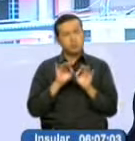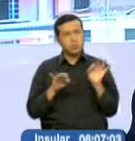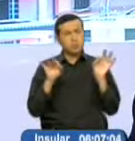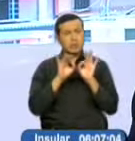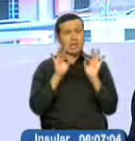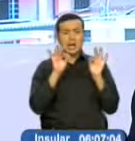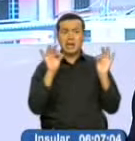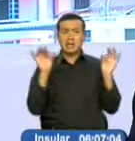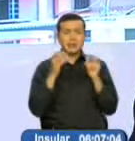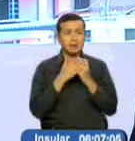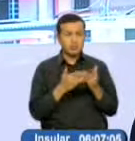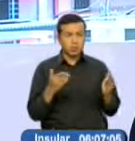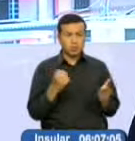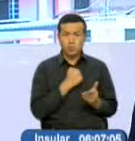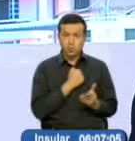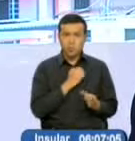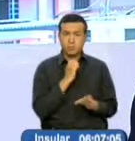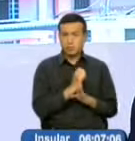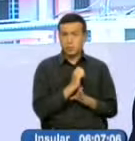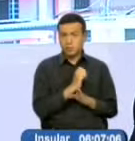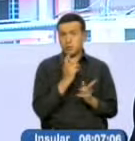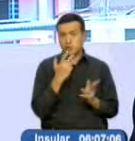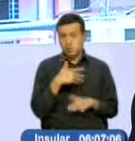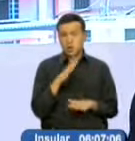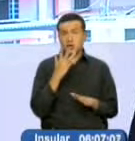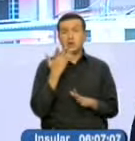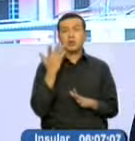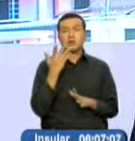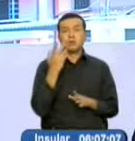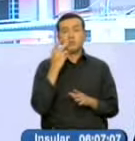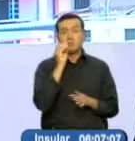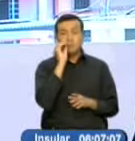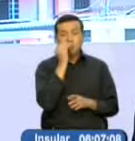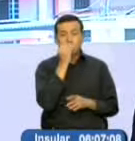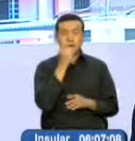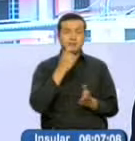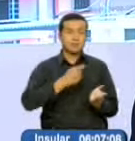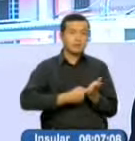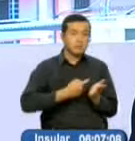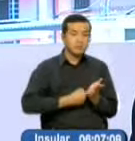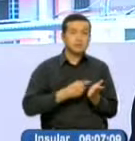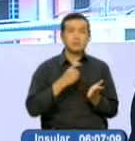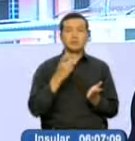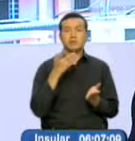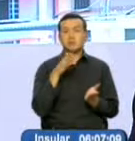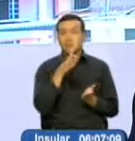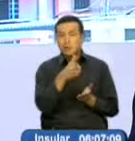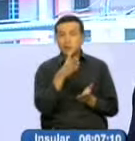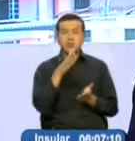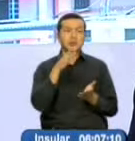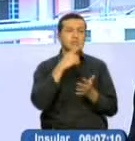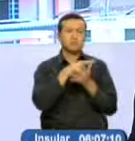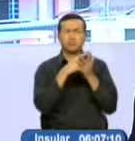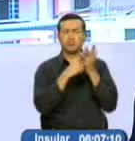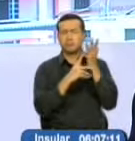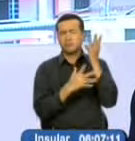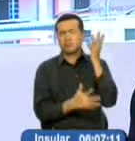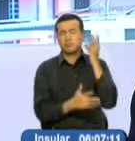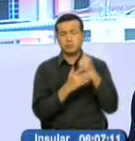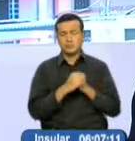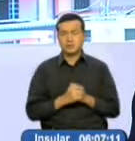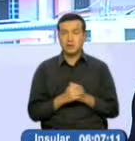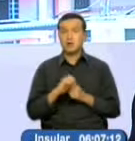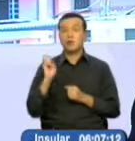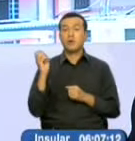nuestra calidad de nuestros productos, como ya lo hacemos en flores, en camarones, en banano, en cacao, etcétera. El cuarto tiene que ver